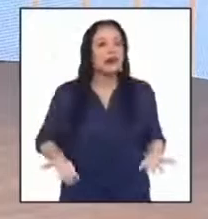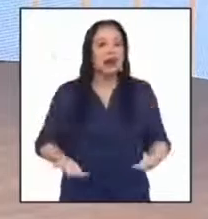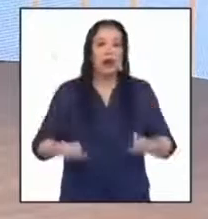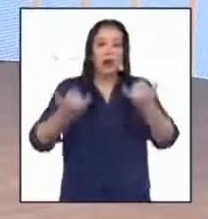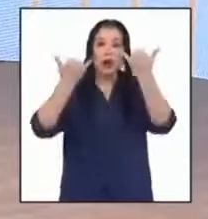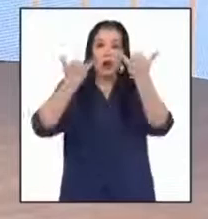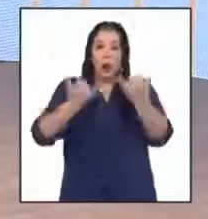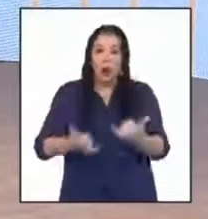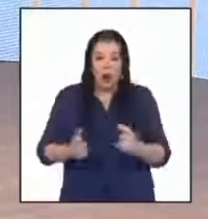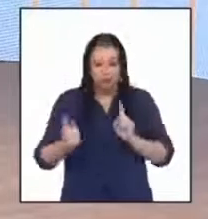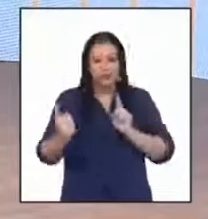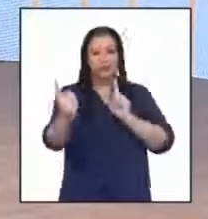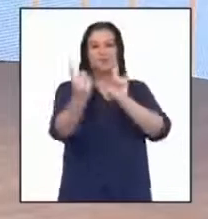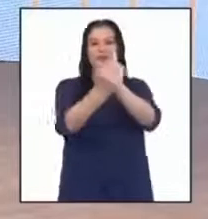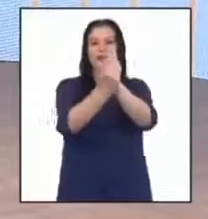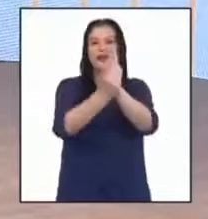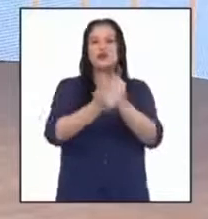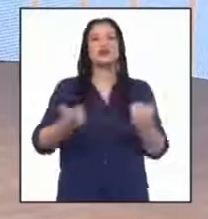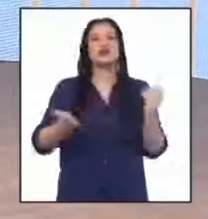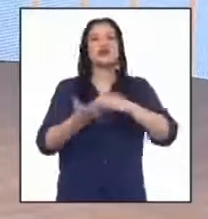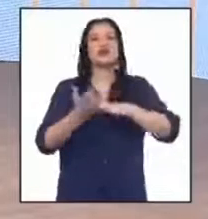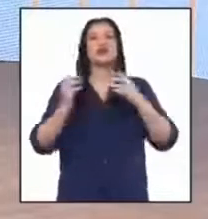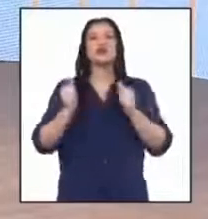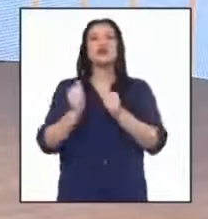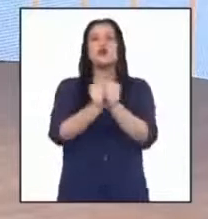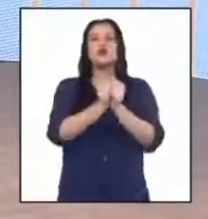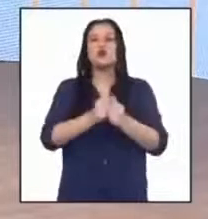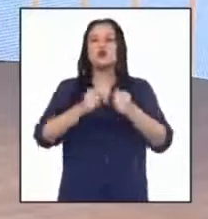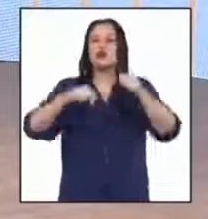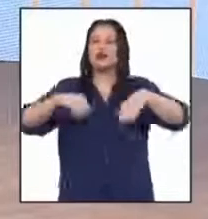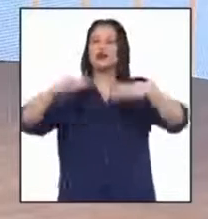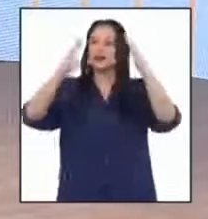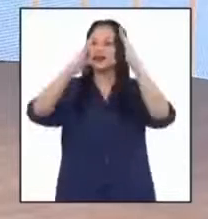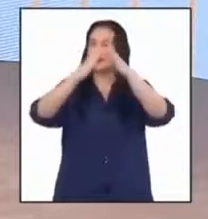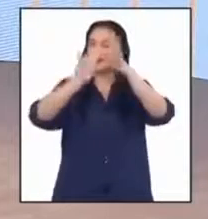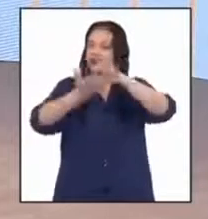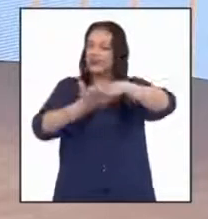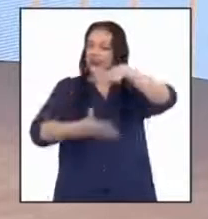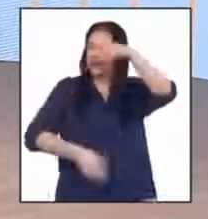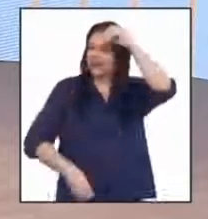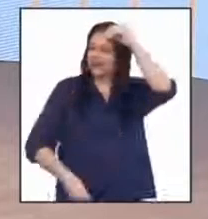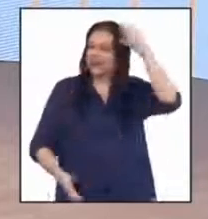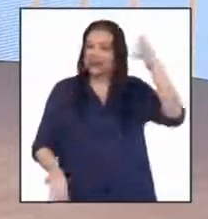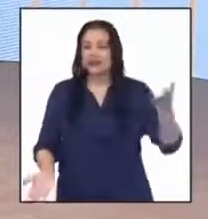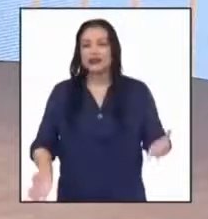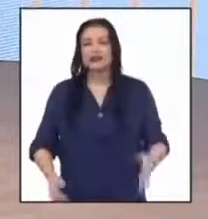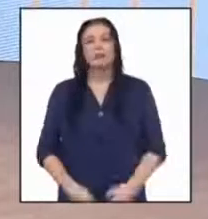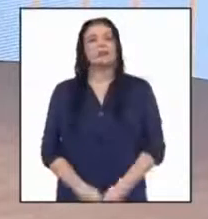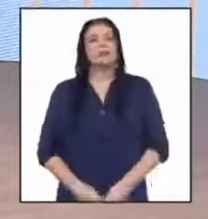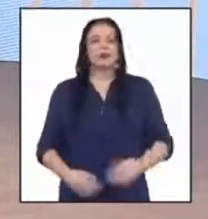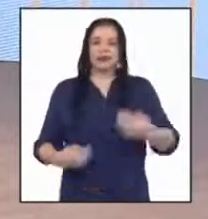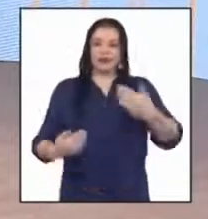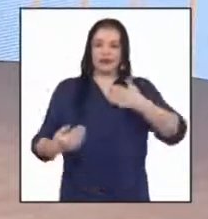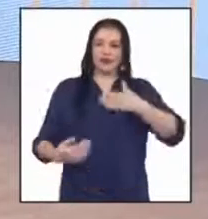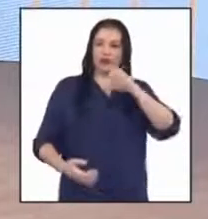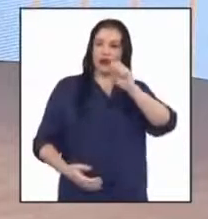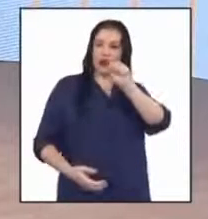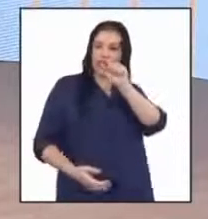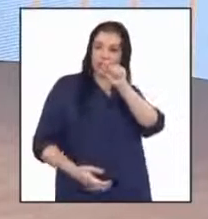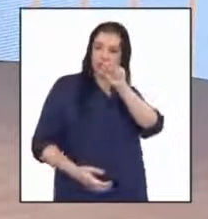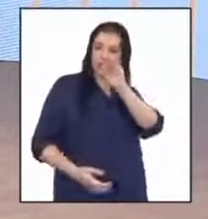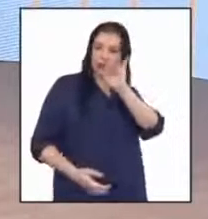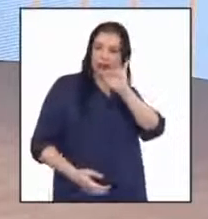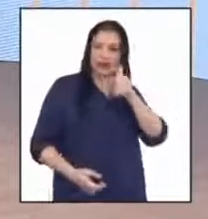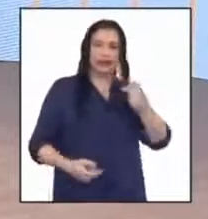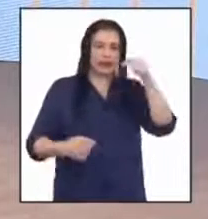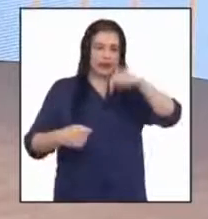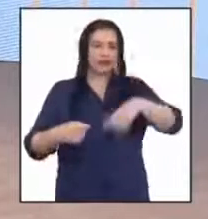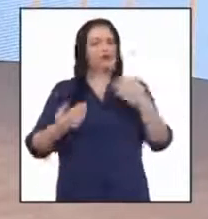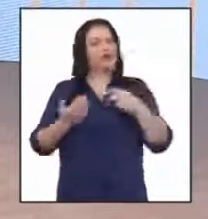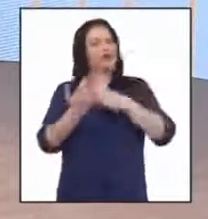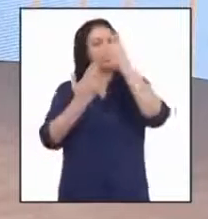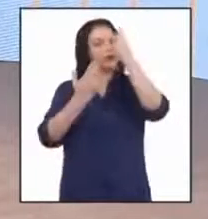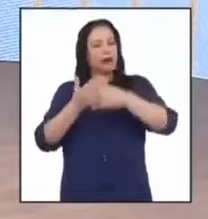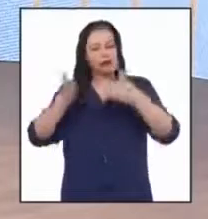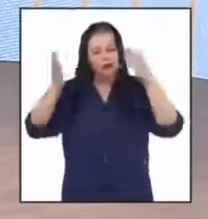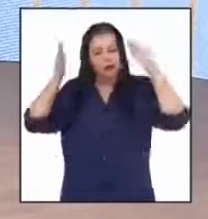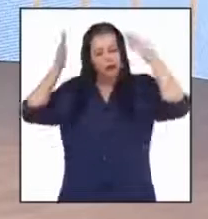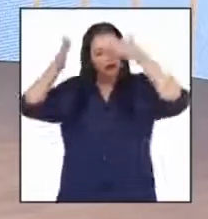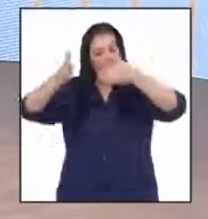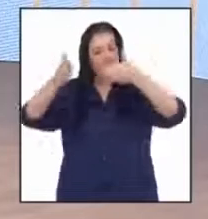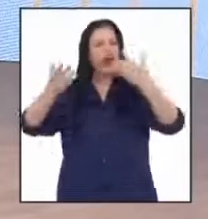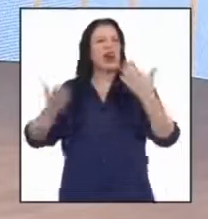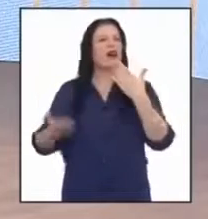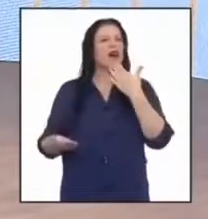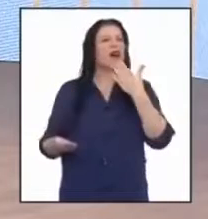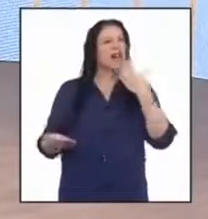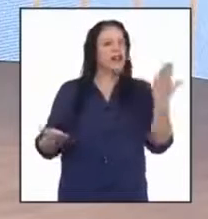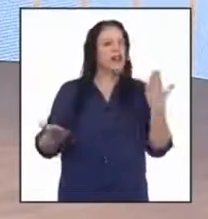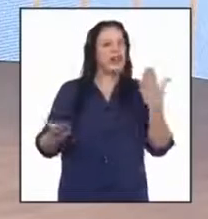Nos encontramos nuevamente juntos aquí en Aprendo en Casa. Soy Stephanie Arue y este programa está dirigido especialmente